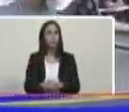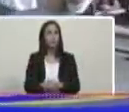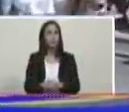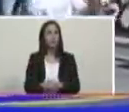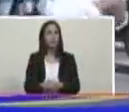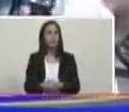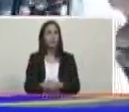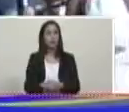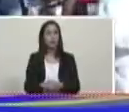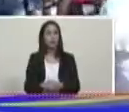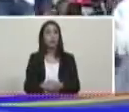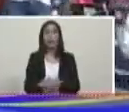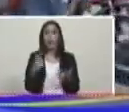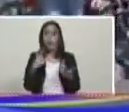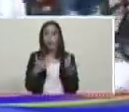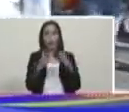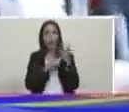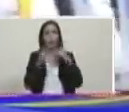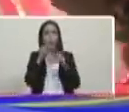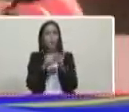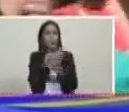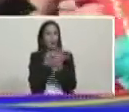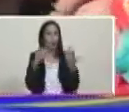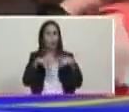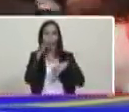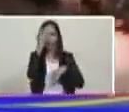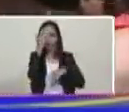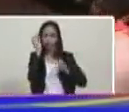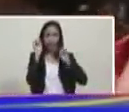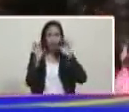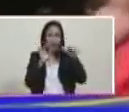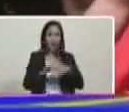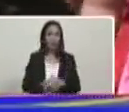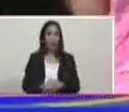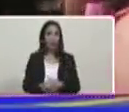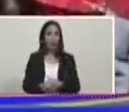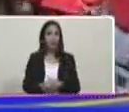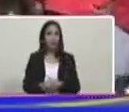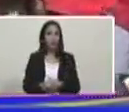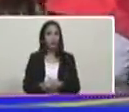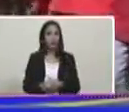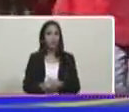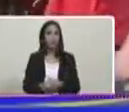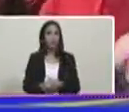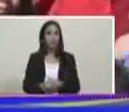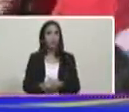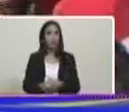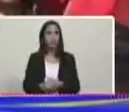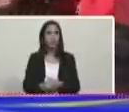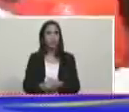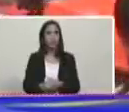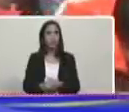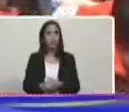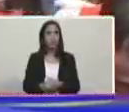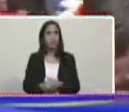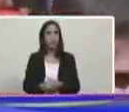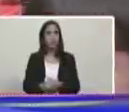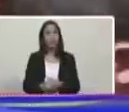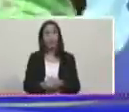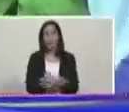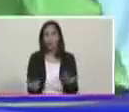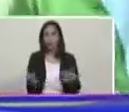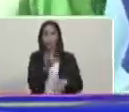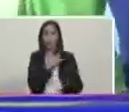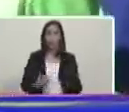Caribe 2019. Un esfuerzo del gobierno revolucionario que dirige nuestro presidente